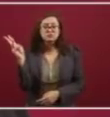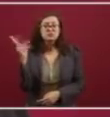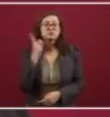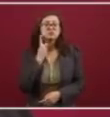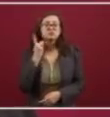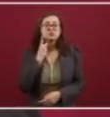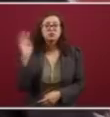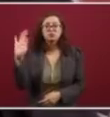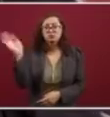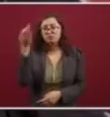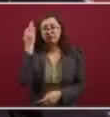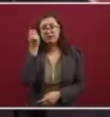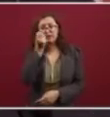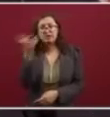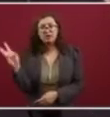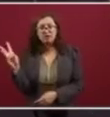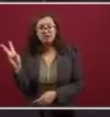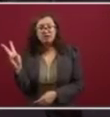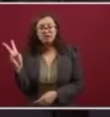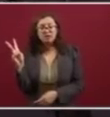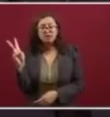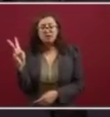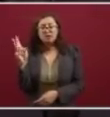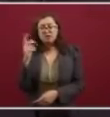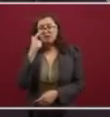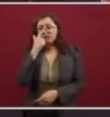diputados federales de